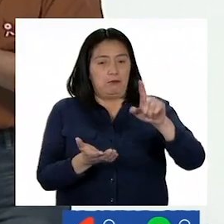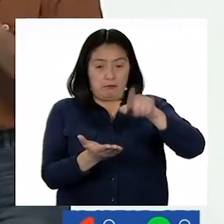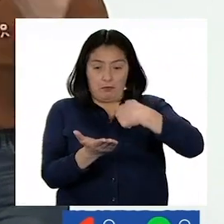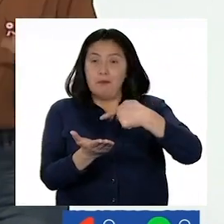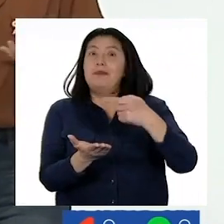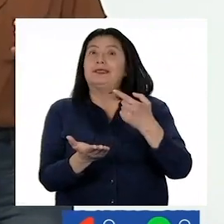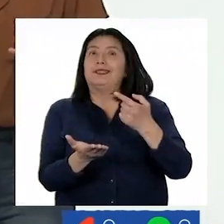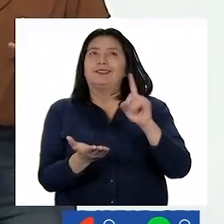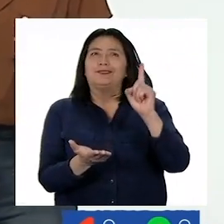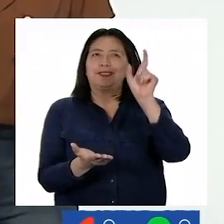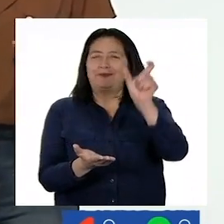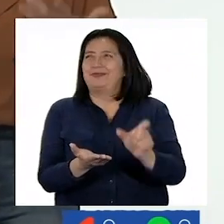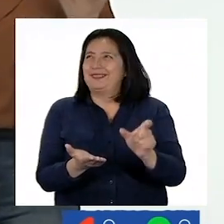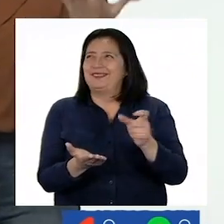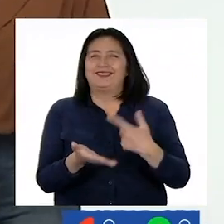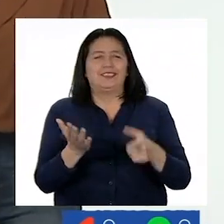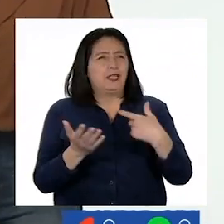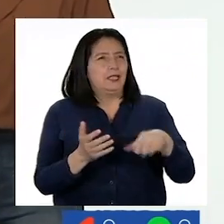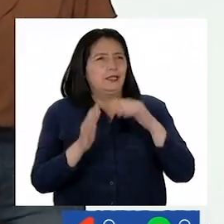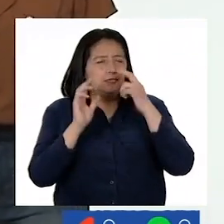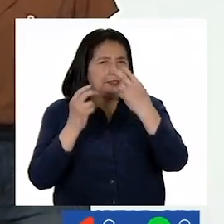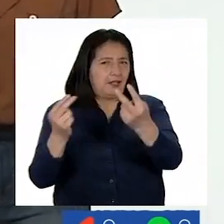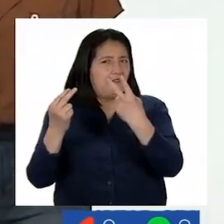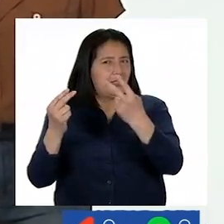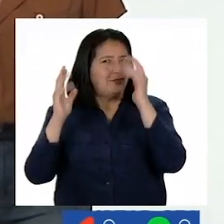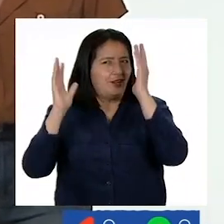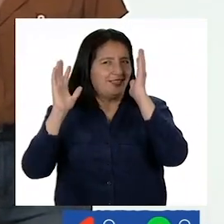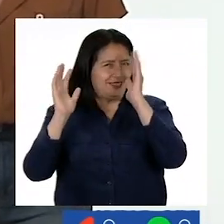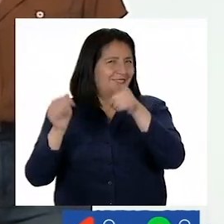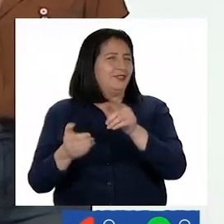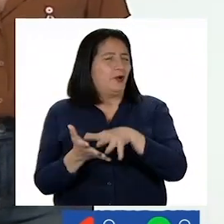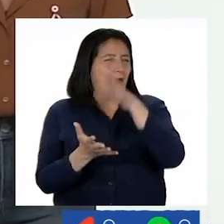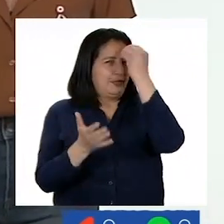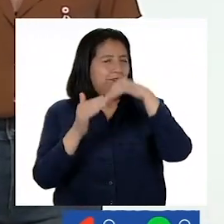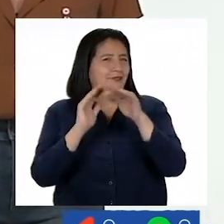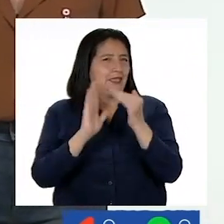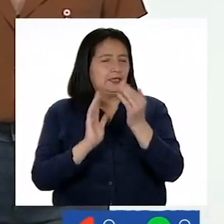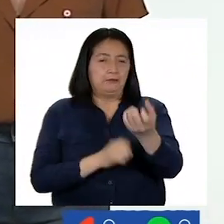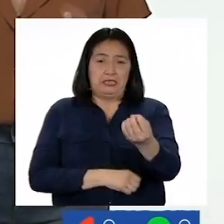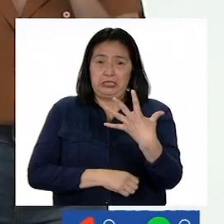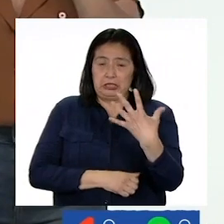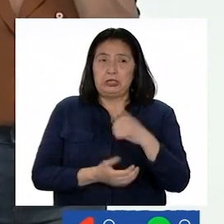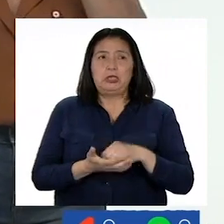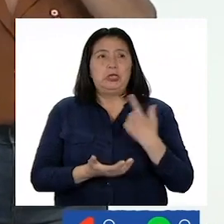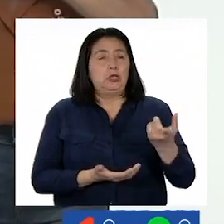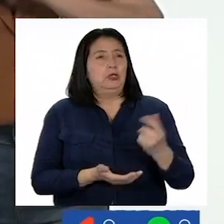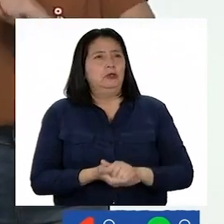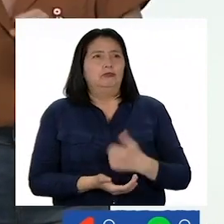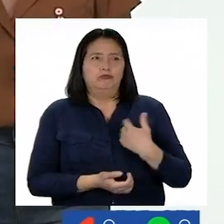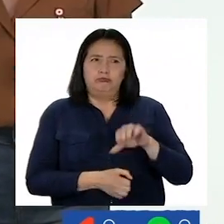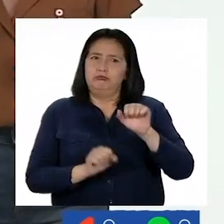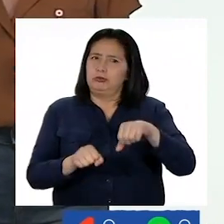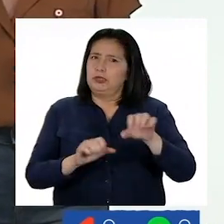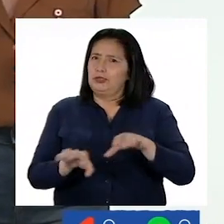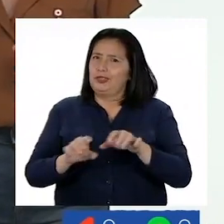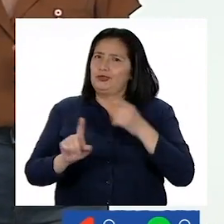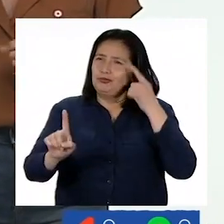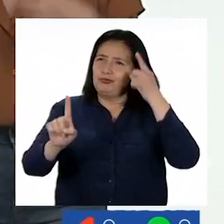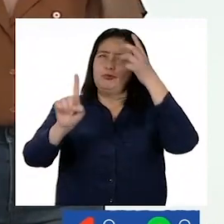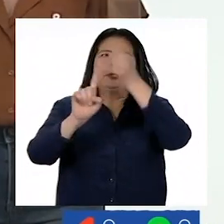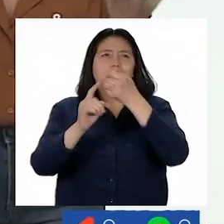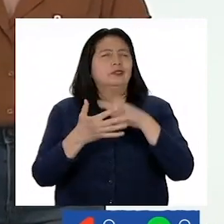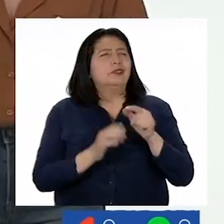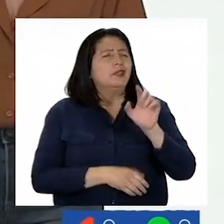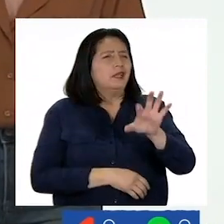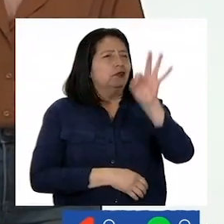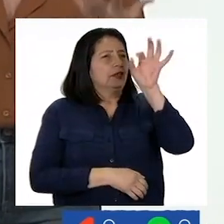llegado un mensaje de una personita que está observando atentamente Aprendo en Casa. Me cuenta que realizó con mucho éxito su reto de